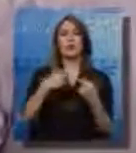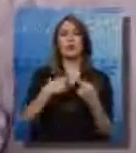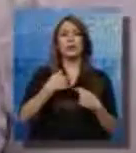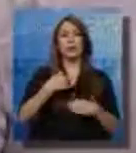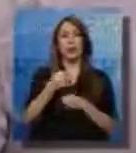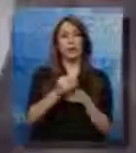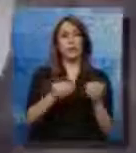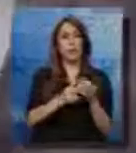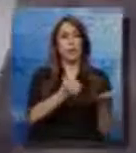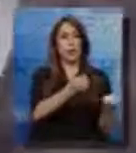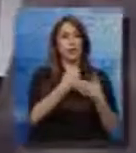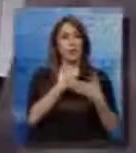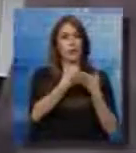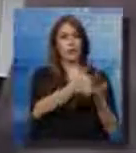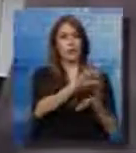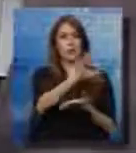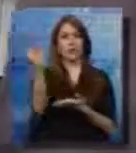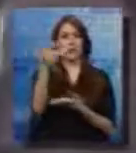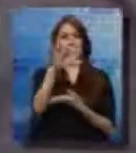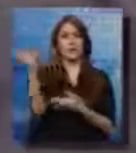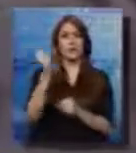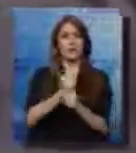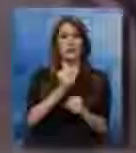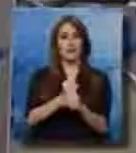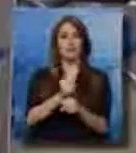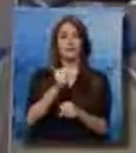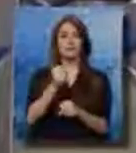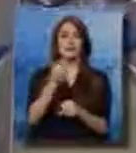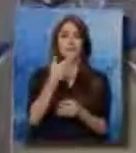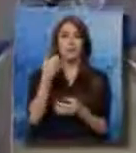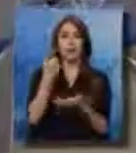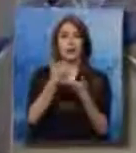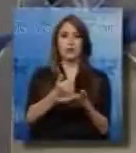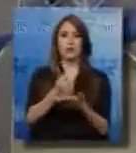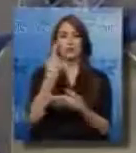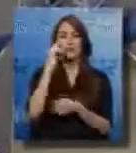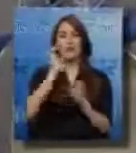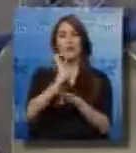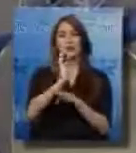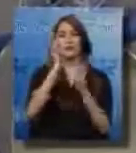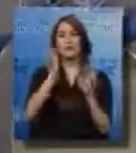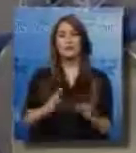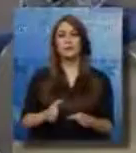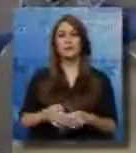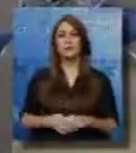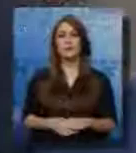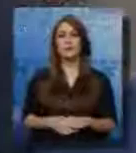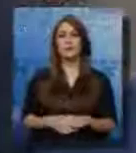indefinido y otras normas beneficiarán nuevamente a miles de ecuatorianos. Carlos Andrés Márquez, TC Televisión.